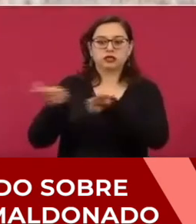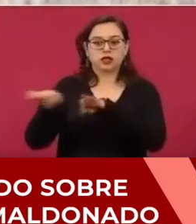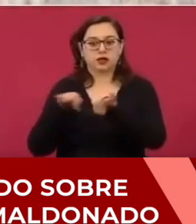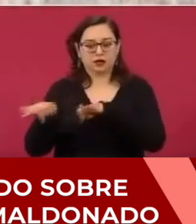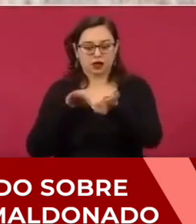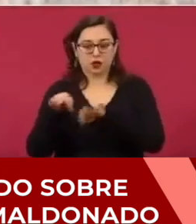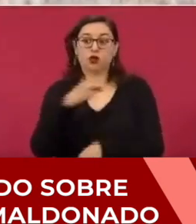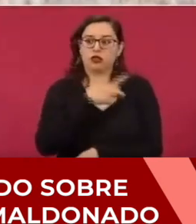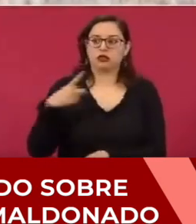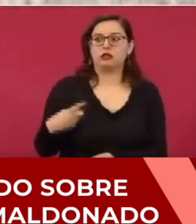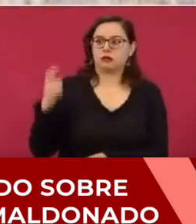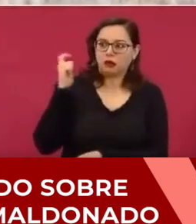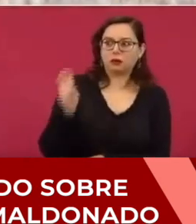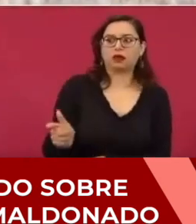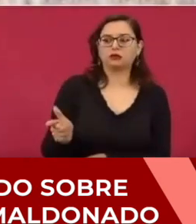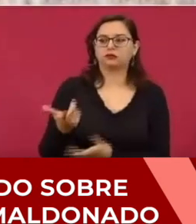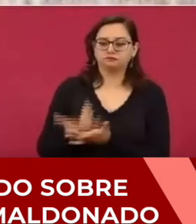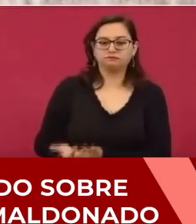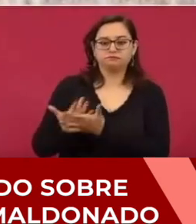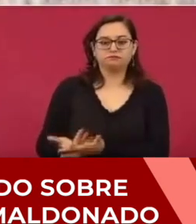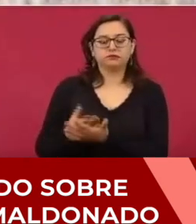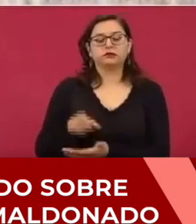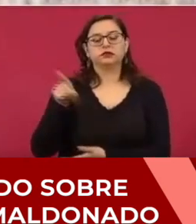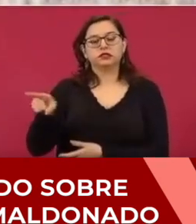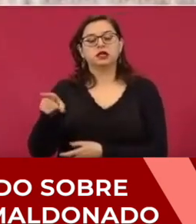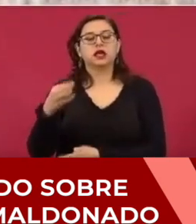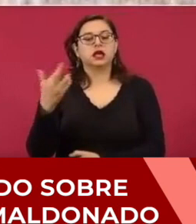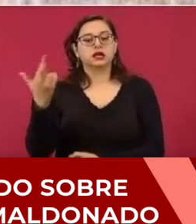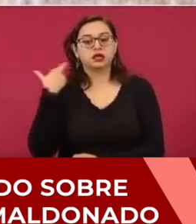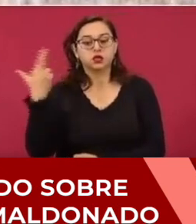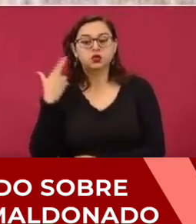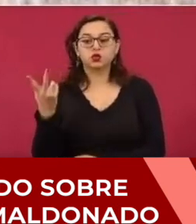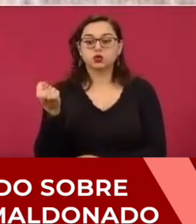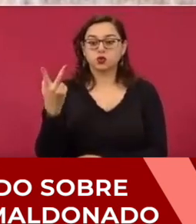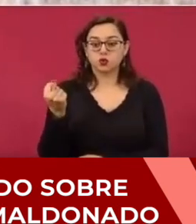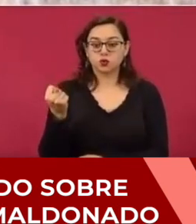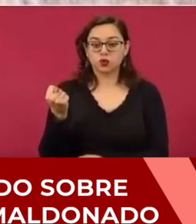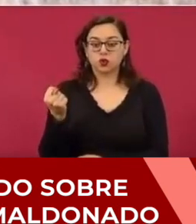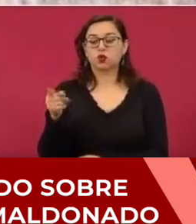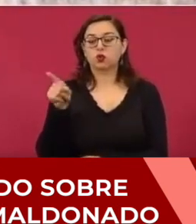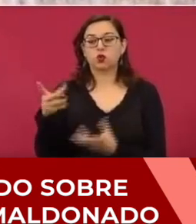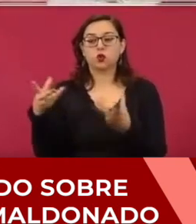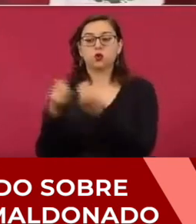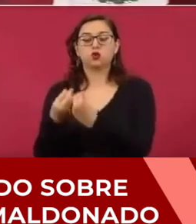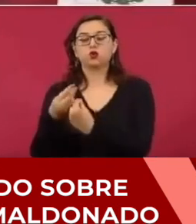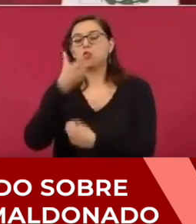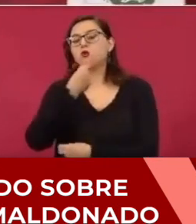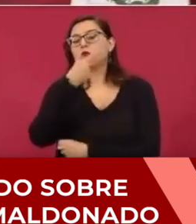la empresa de radio y de televisión vinculada a Jaime